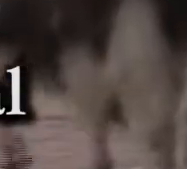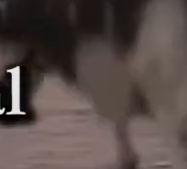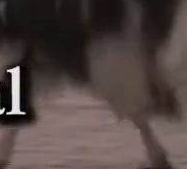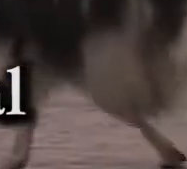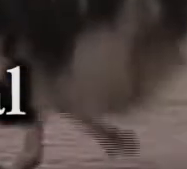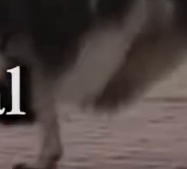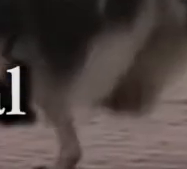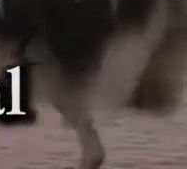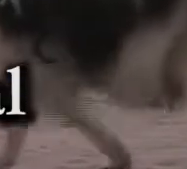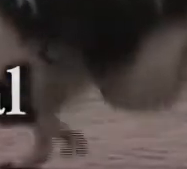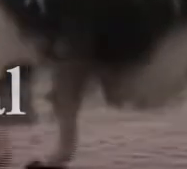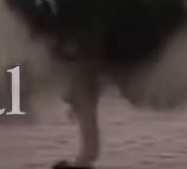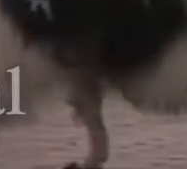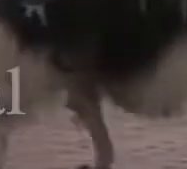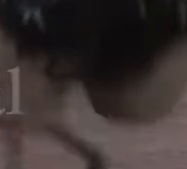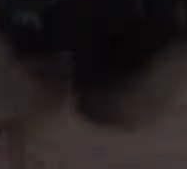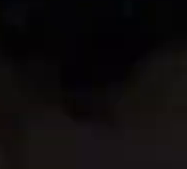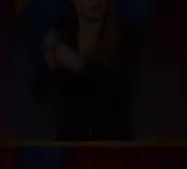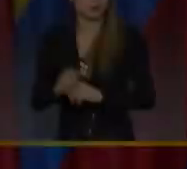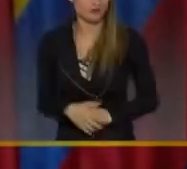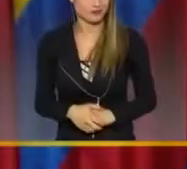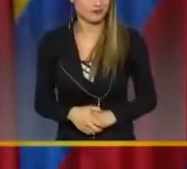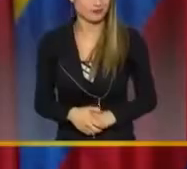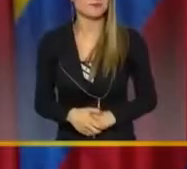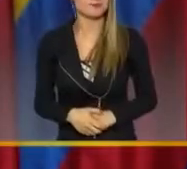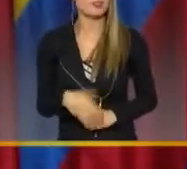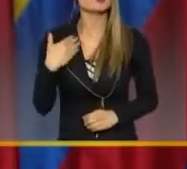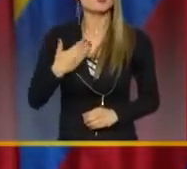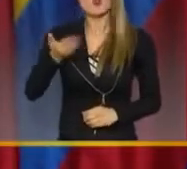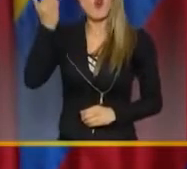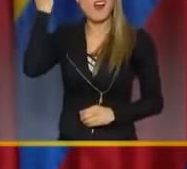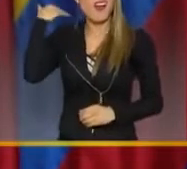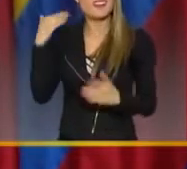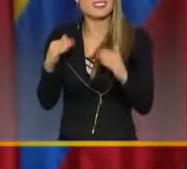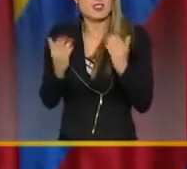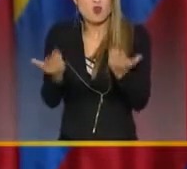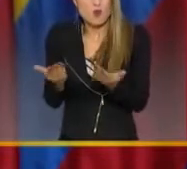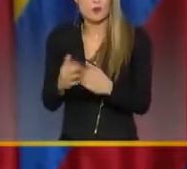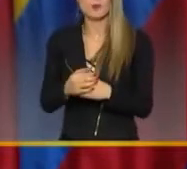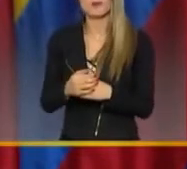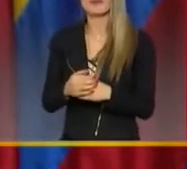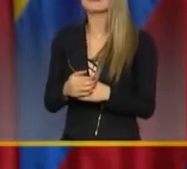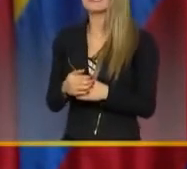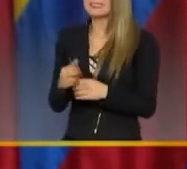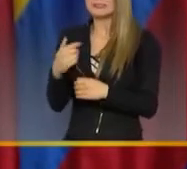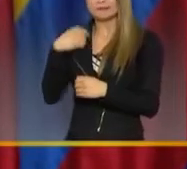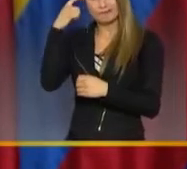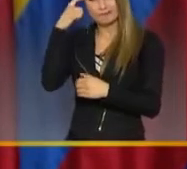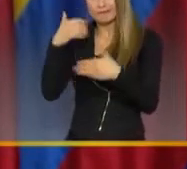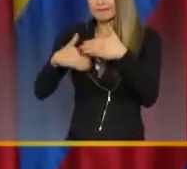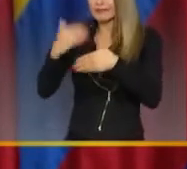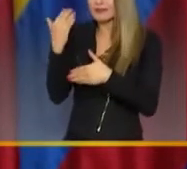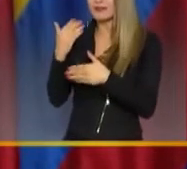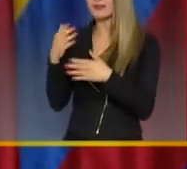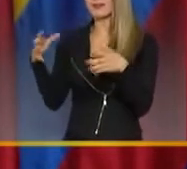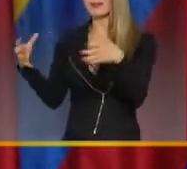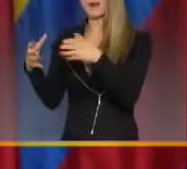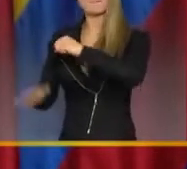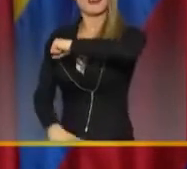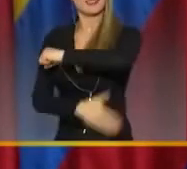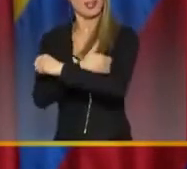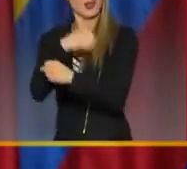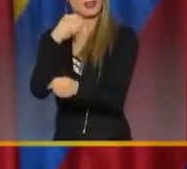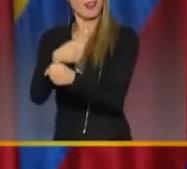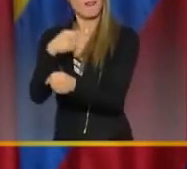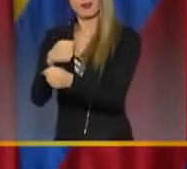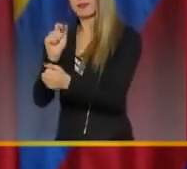seguridad social, es decir, trabajan en la informalidad. Lo primero que hicimos fue volver a crear el Ministerio de Trabajo para darle a la promoción